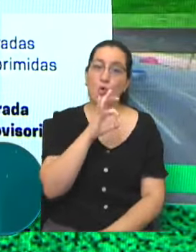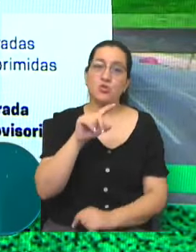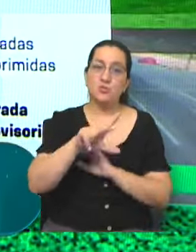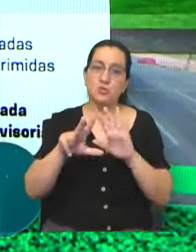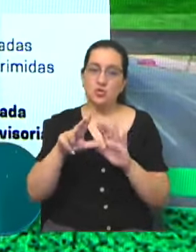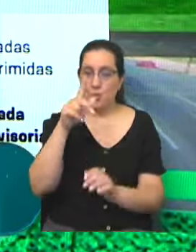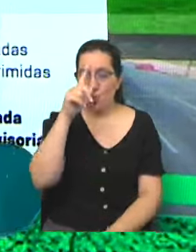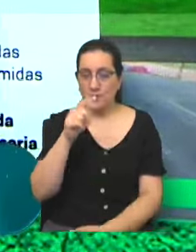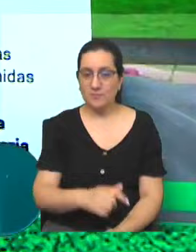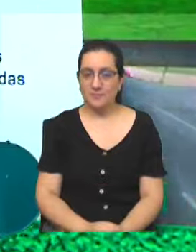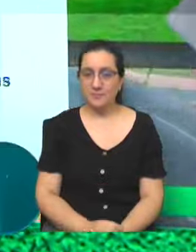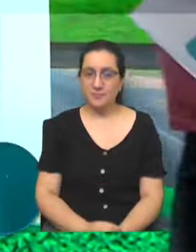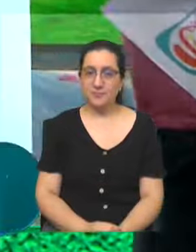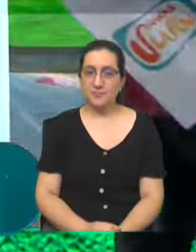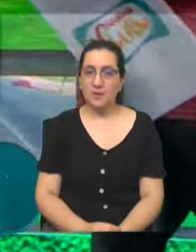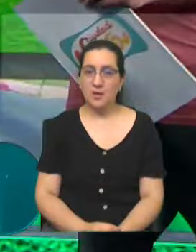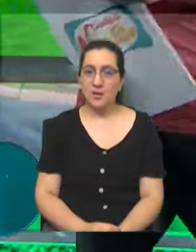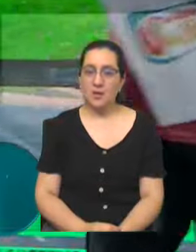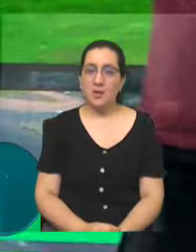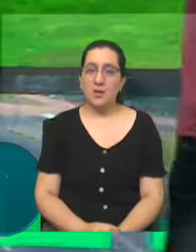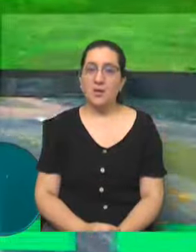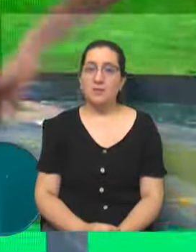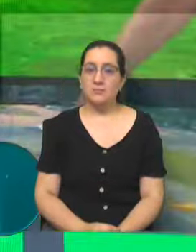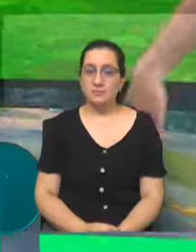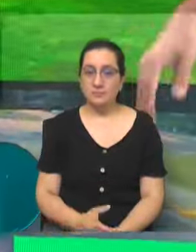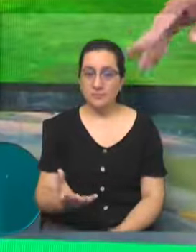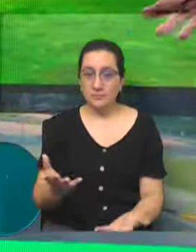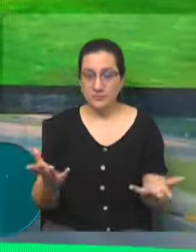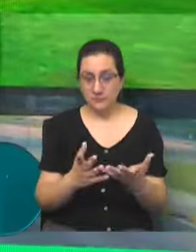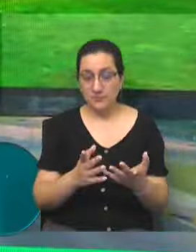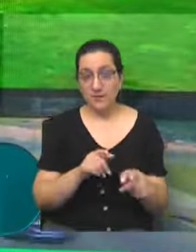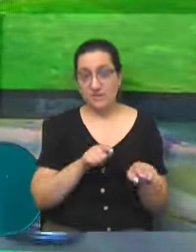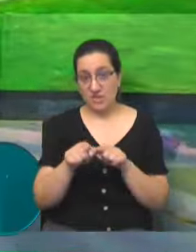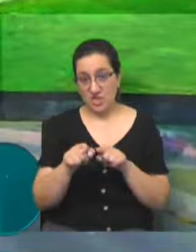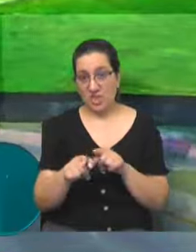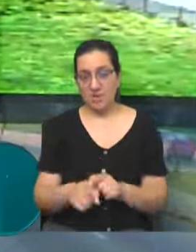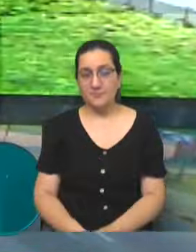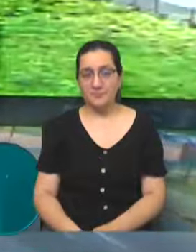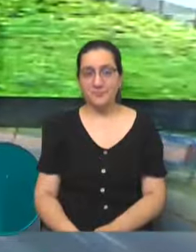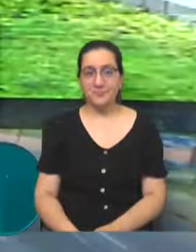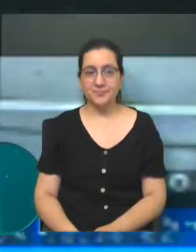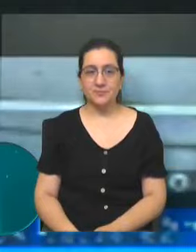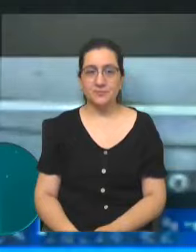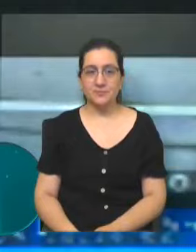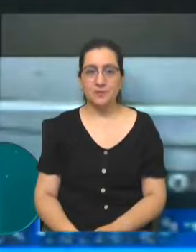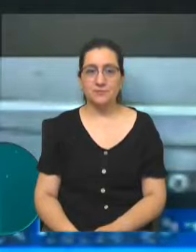Claro, Reconquista que ahora se puede agarrar porque está flechada para este lado. Históricamente no era así. Ajá, muy bien.